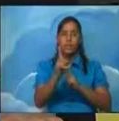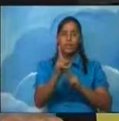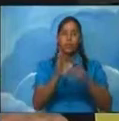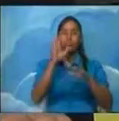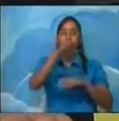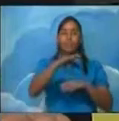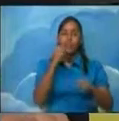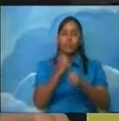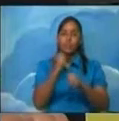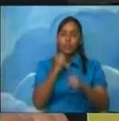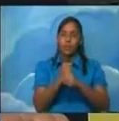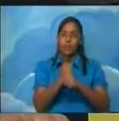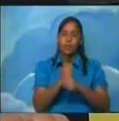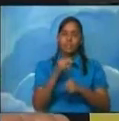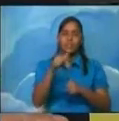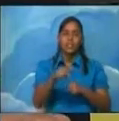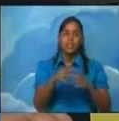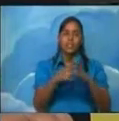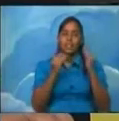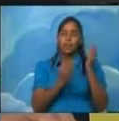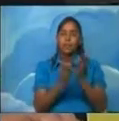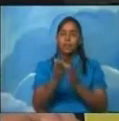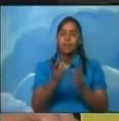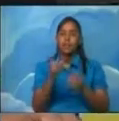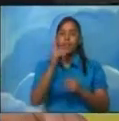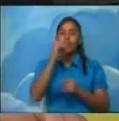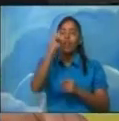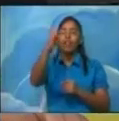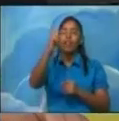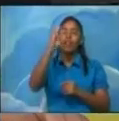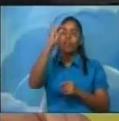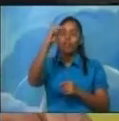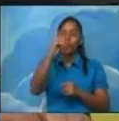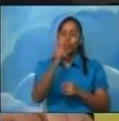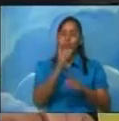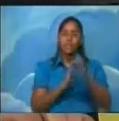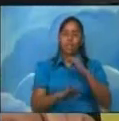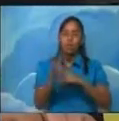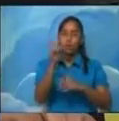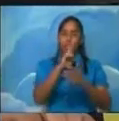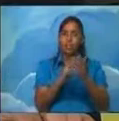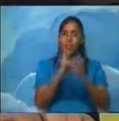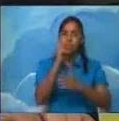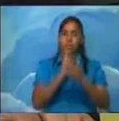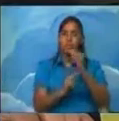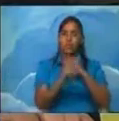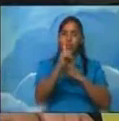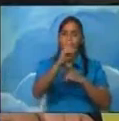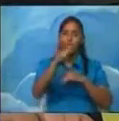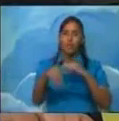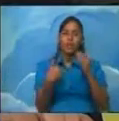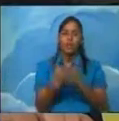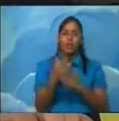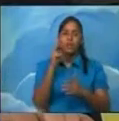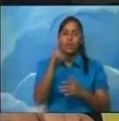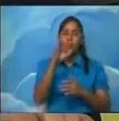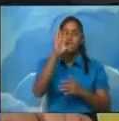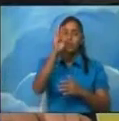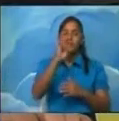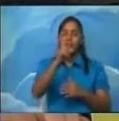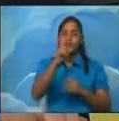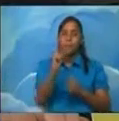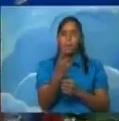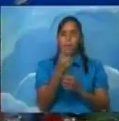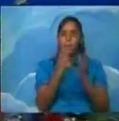Estamos trabajando en esta viña. Deuteronomio 11, estaremos leyendo desde el versículo 1 hasta el 27. Allí será nuestro